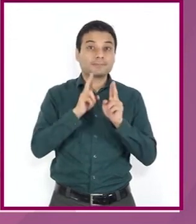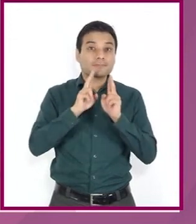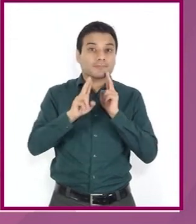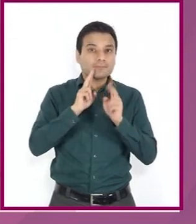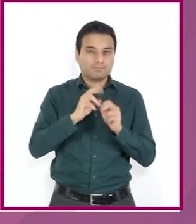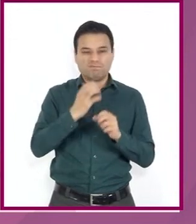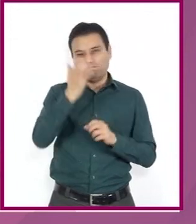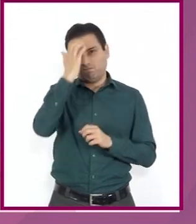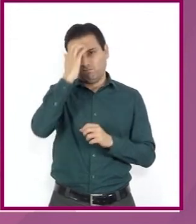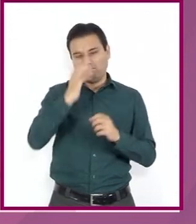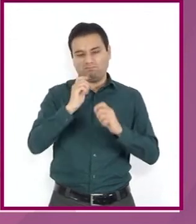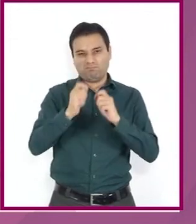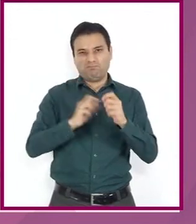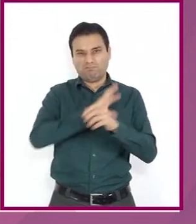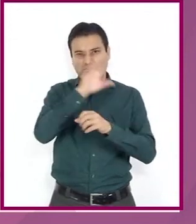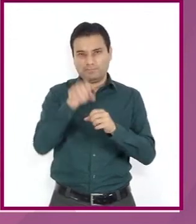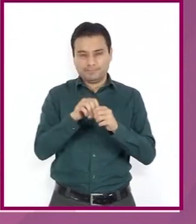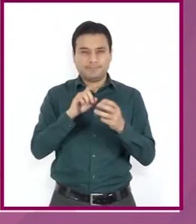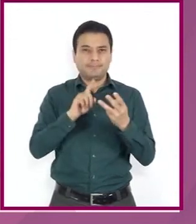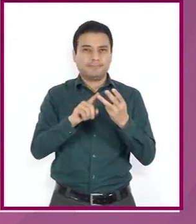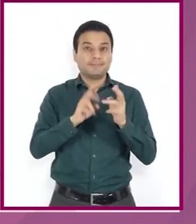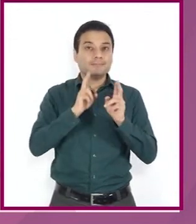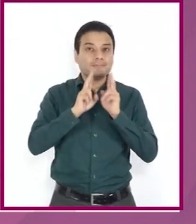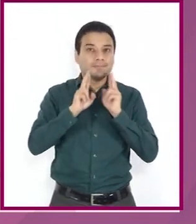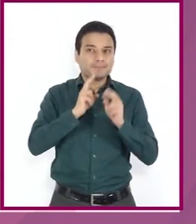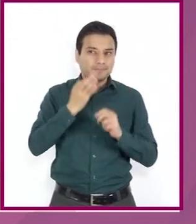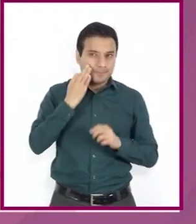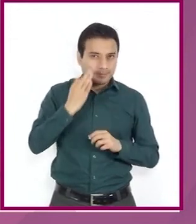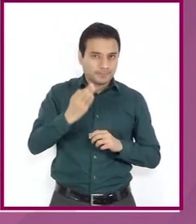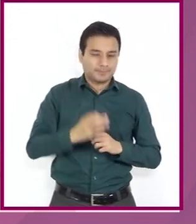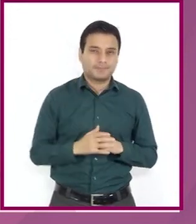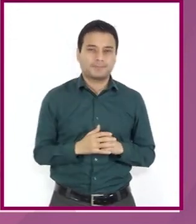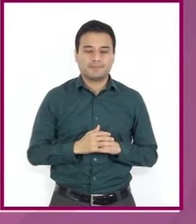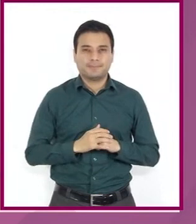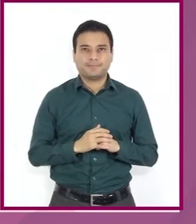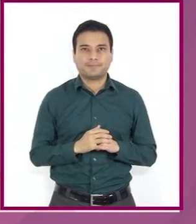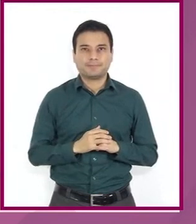omnisciente. O C. Narrador testigo o equisciente.